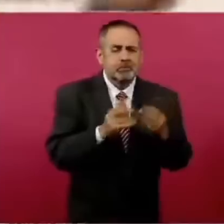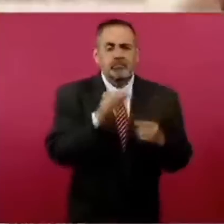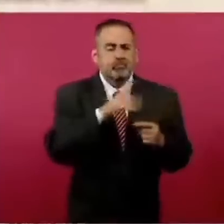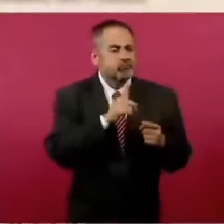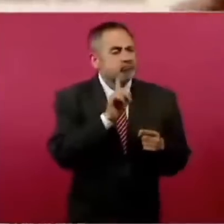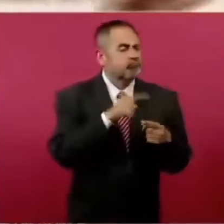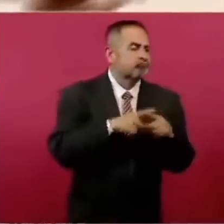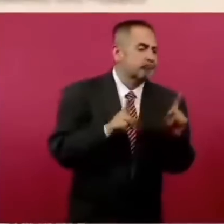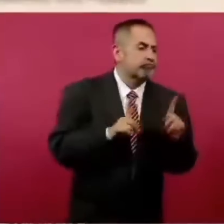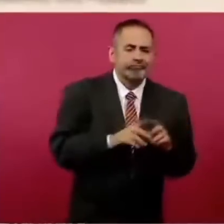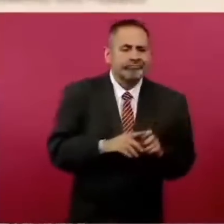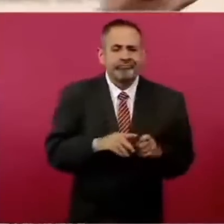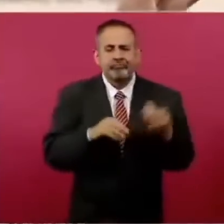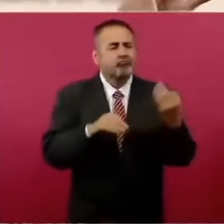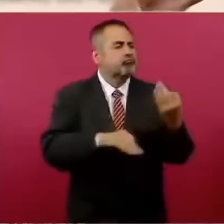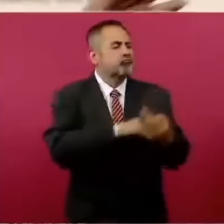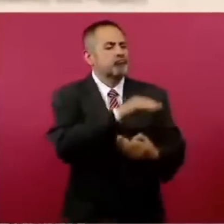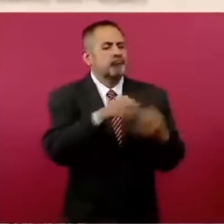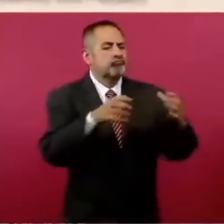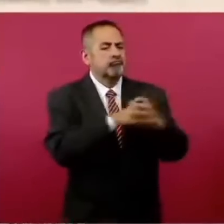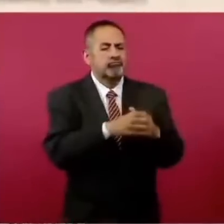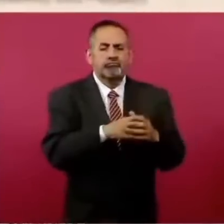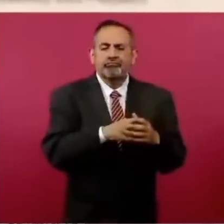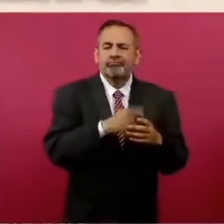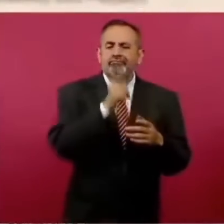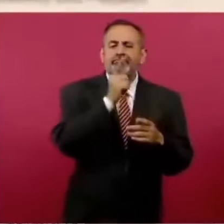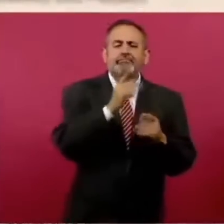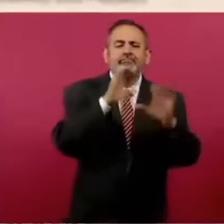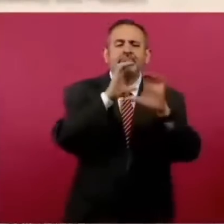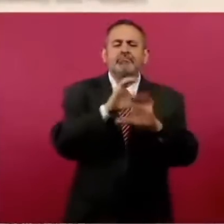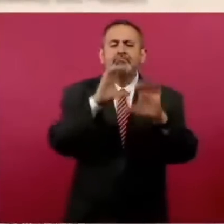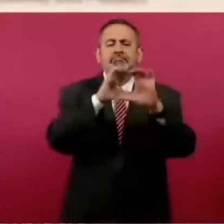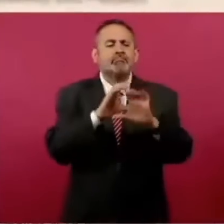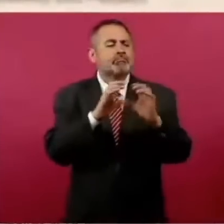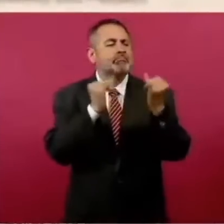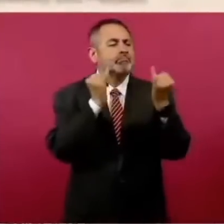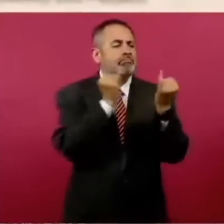Todos. Es un coro.